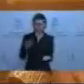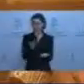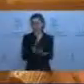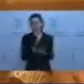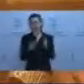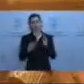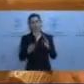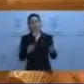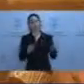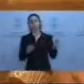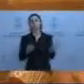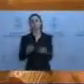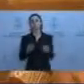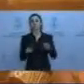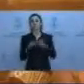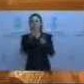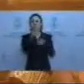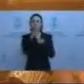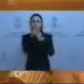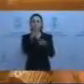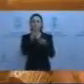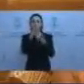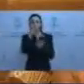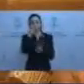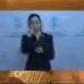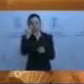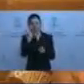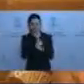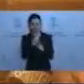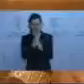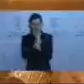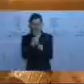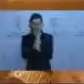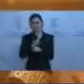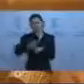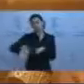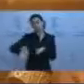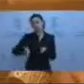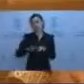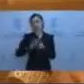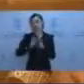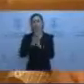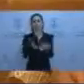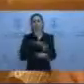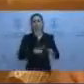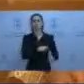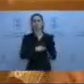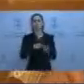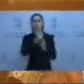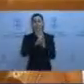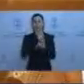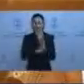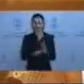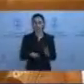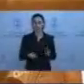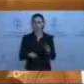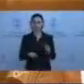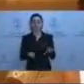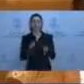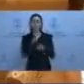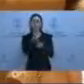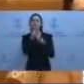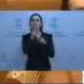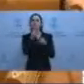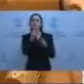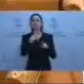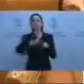lado, la declaración de intereses y actividades y, por otro lado, a través de la Comisión de Reglamento, de la declaración de